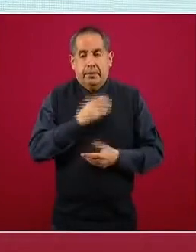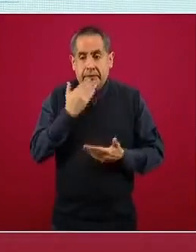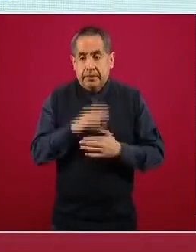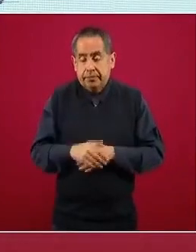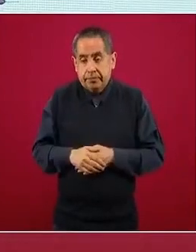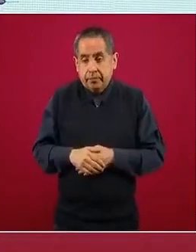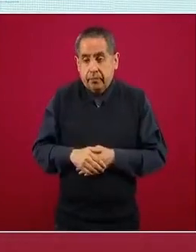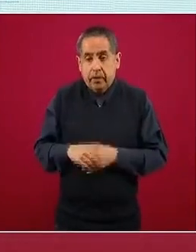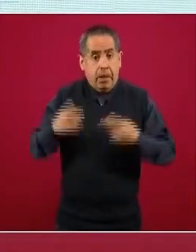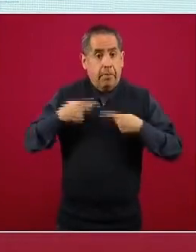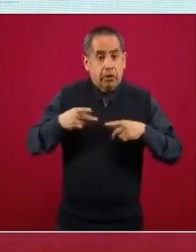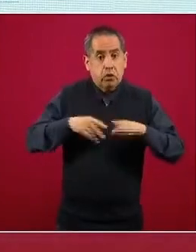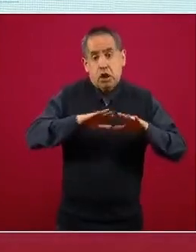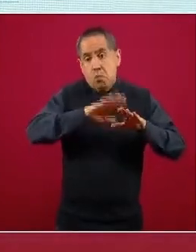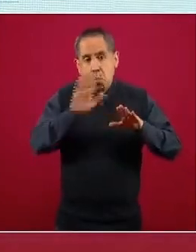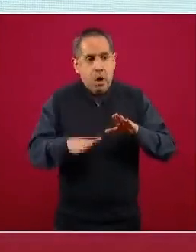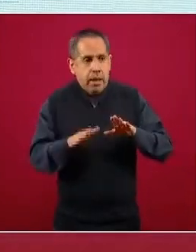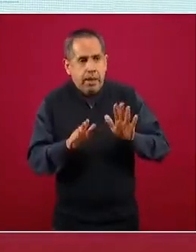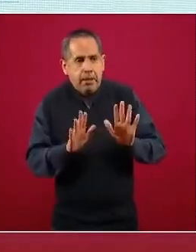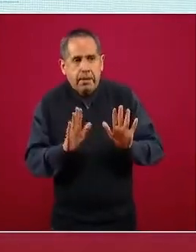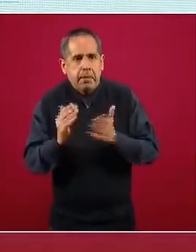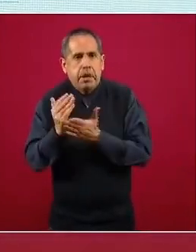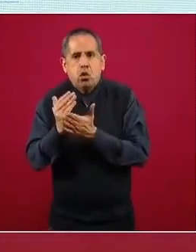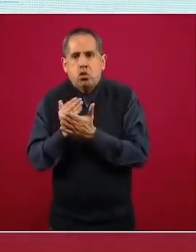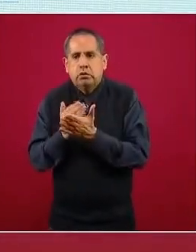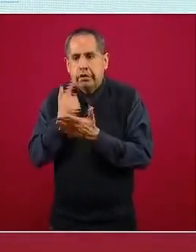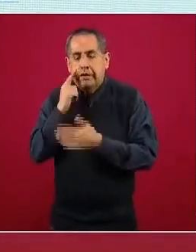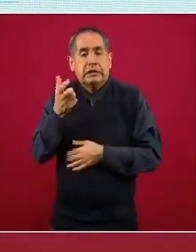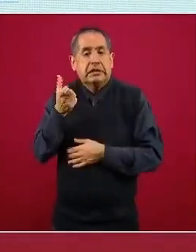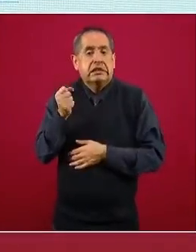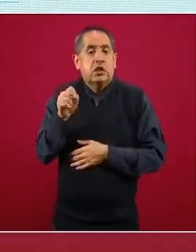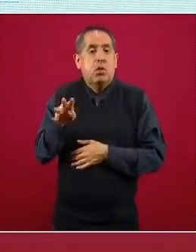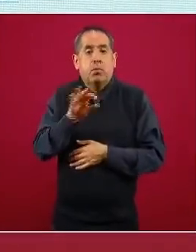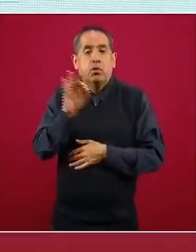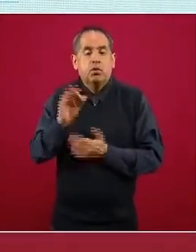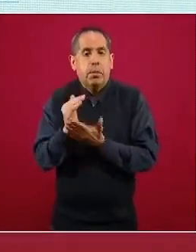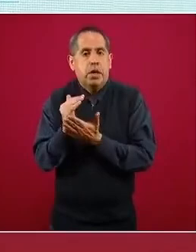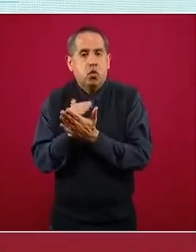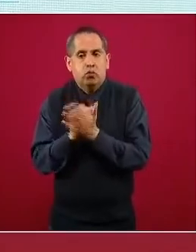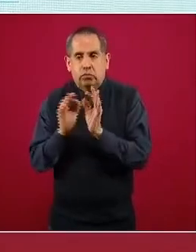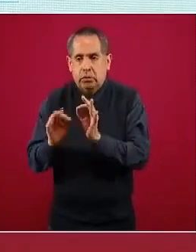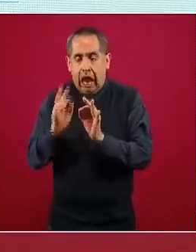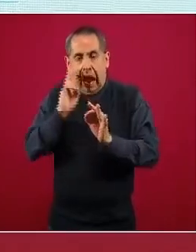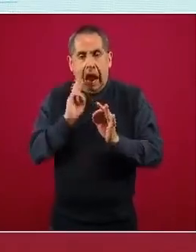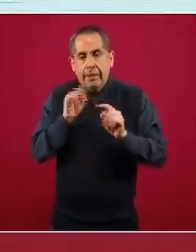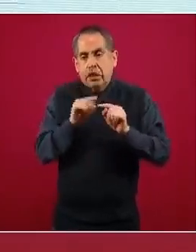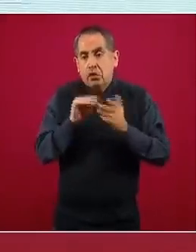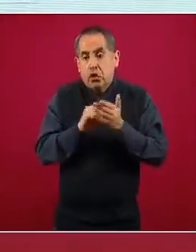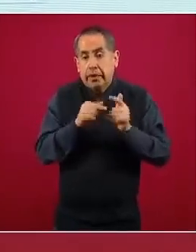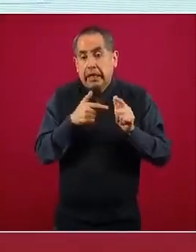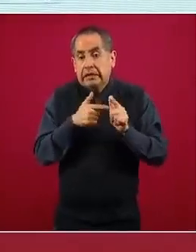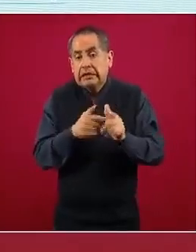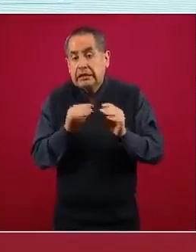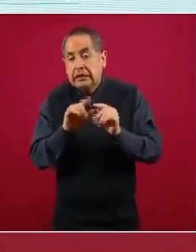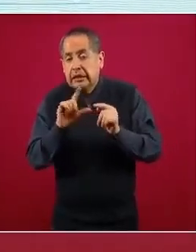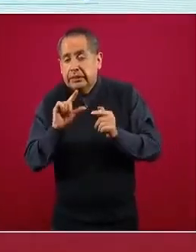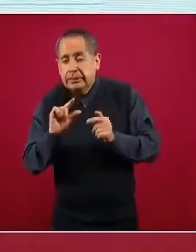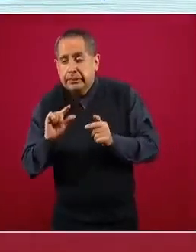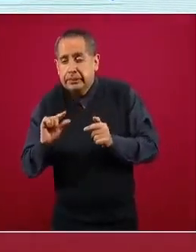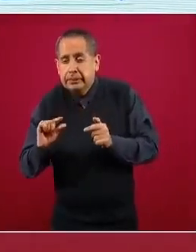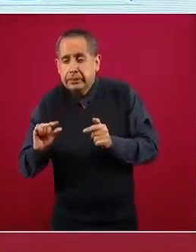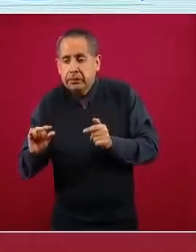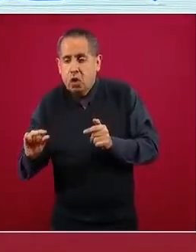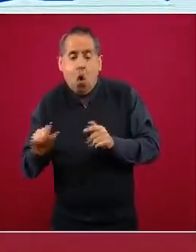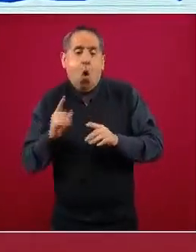reducción importante en la última semana y hay que analizar con cautela si esta tendencia se sostiene o es solamente